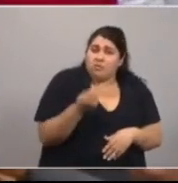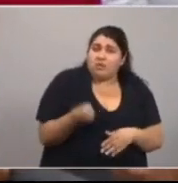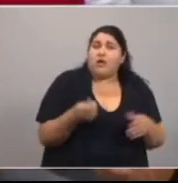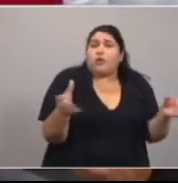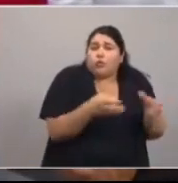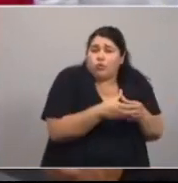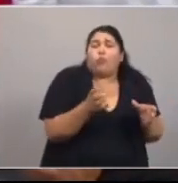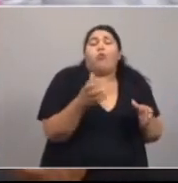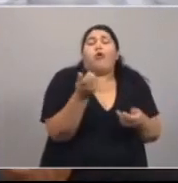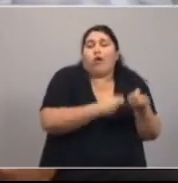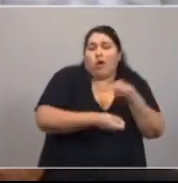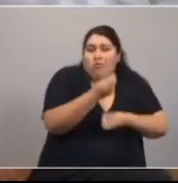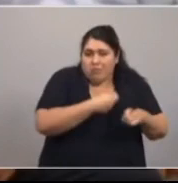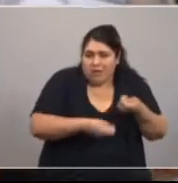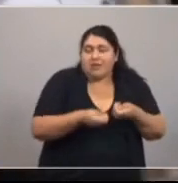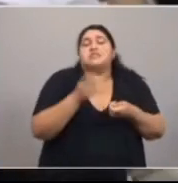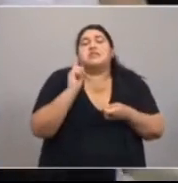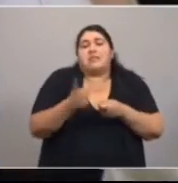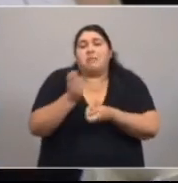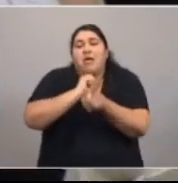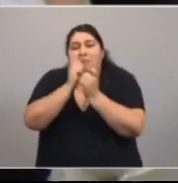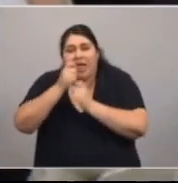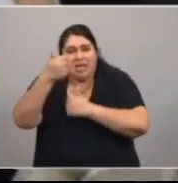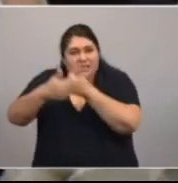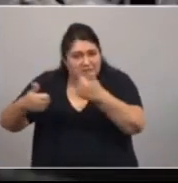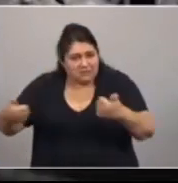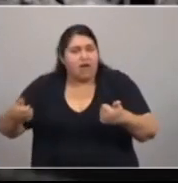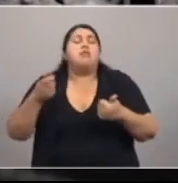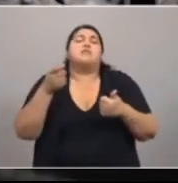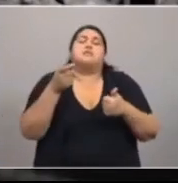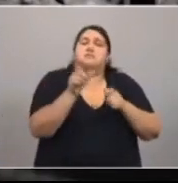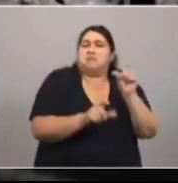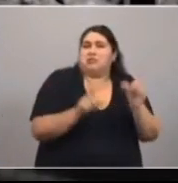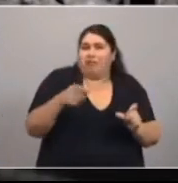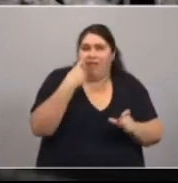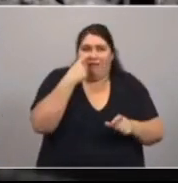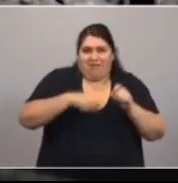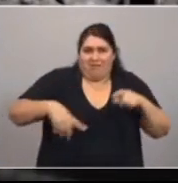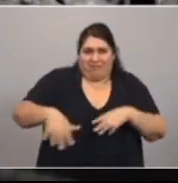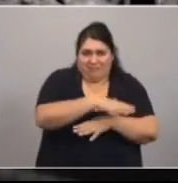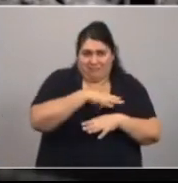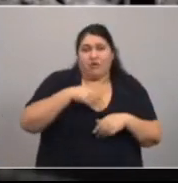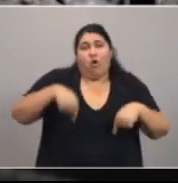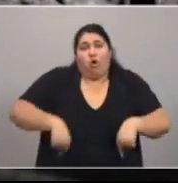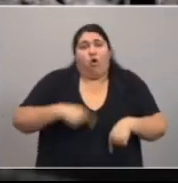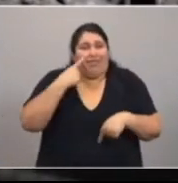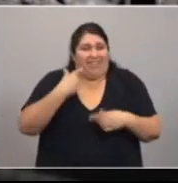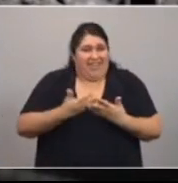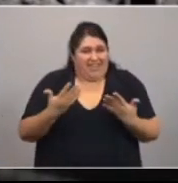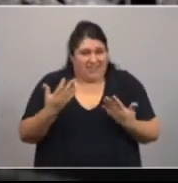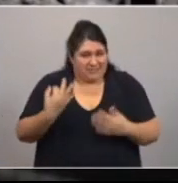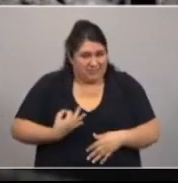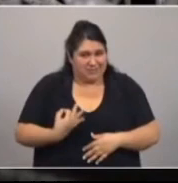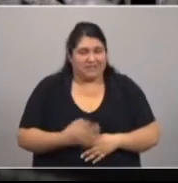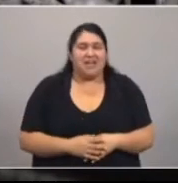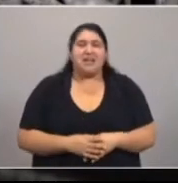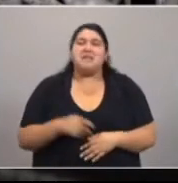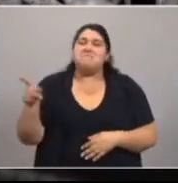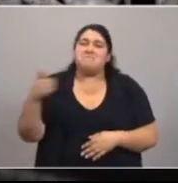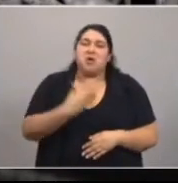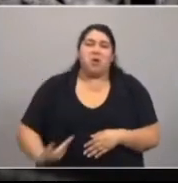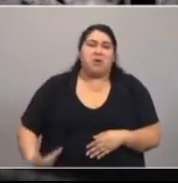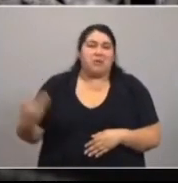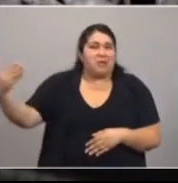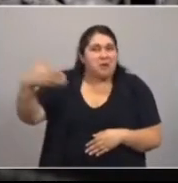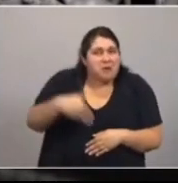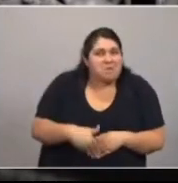vecinas. Bueno, la verdad que hoy es un día especial, una nueva visita del gobernador Axel Kicillof a Florencio Varela. Y la verdad